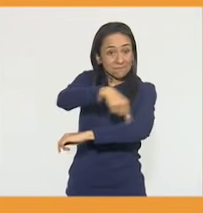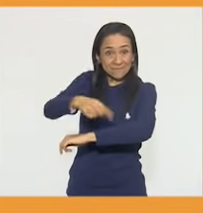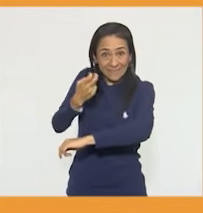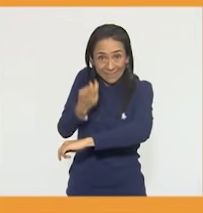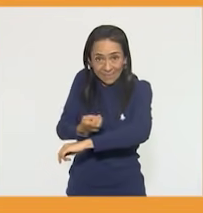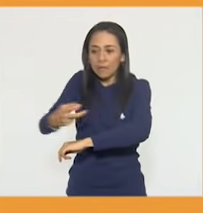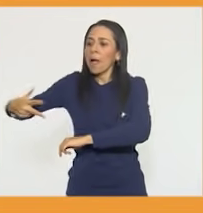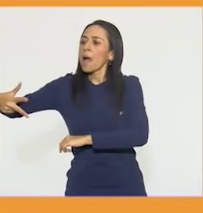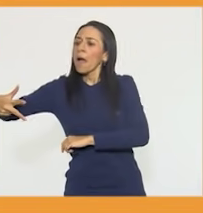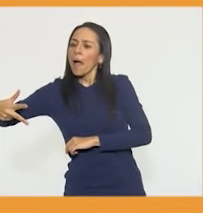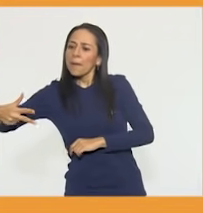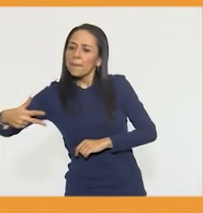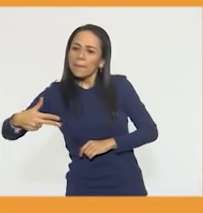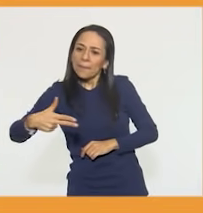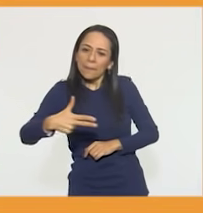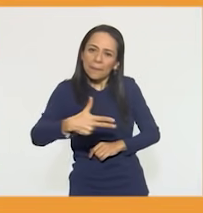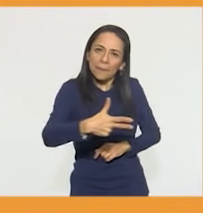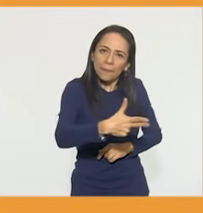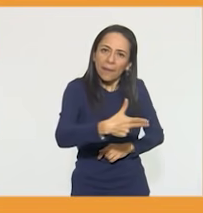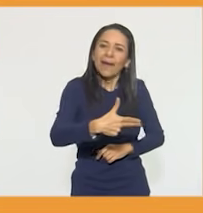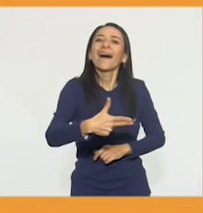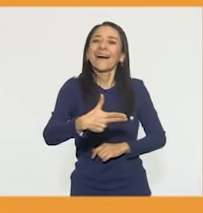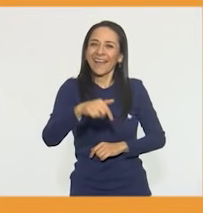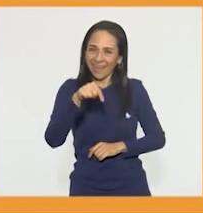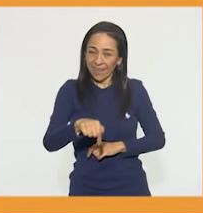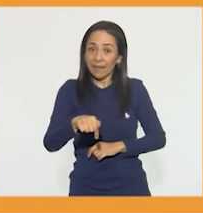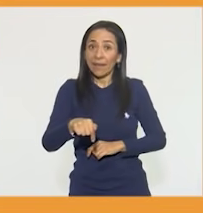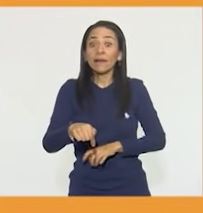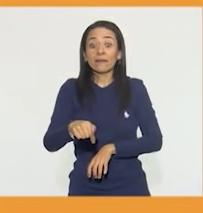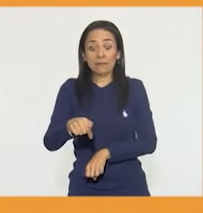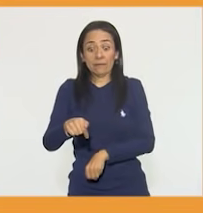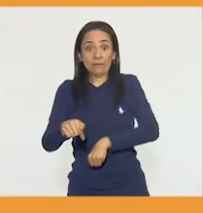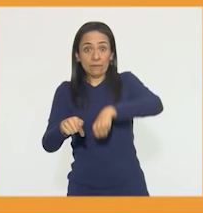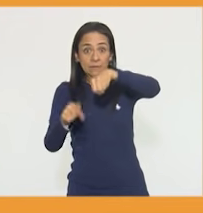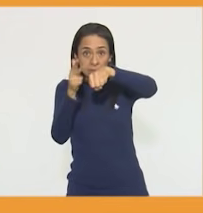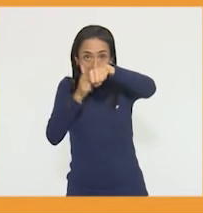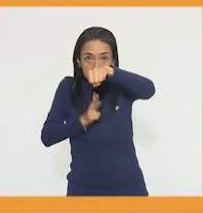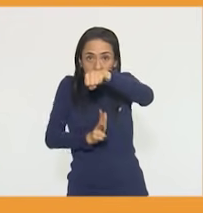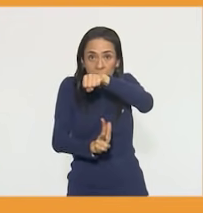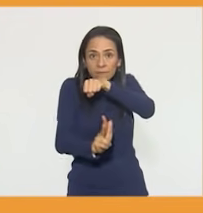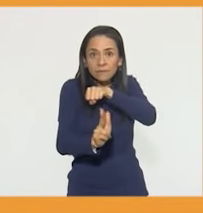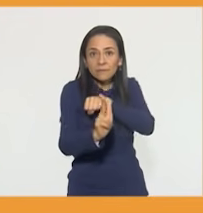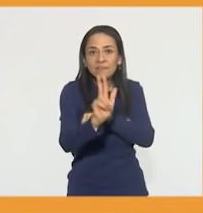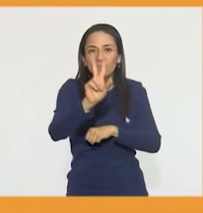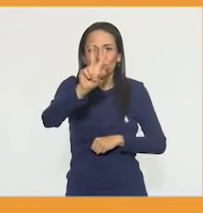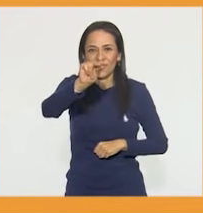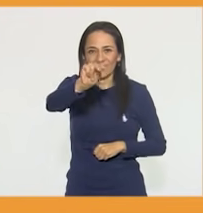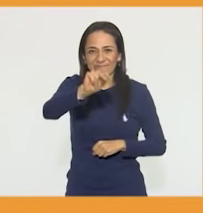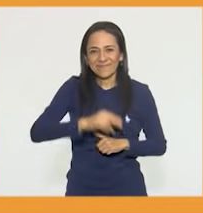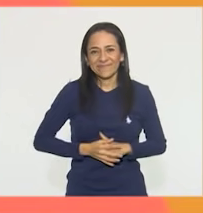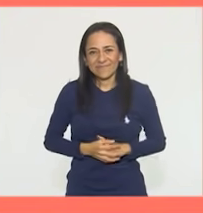marcaste. Asegúrate de cortar por fuera de la playera. No introduzcas las tijeras en ella.